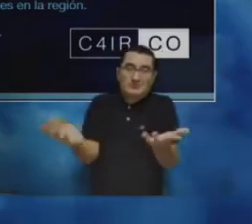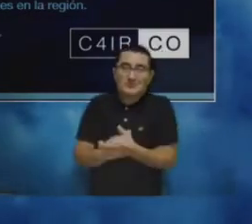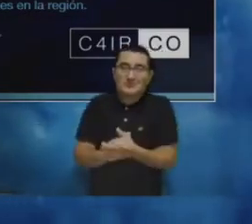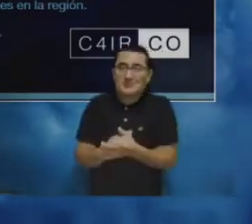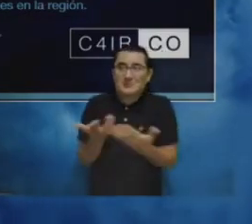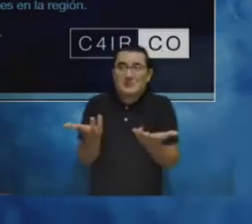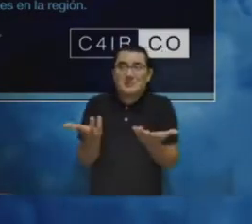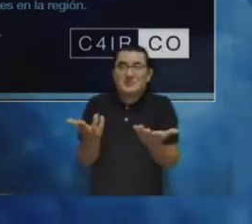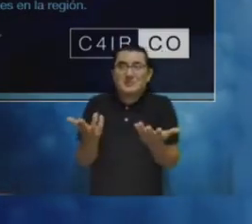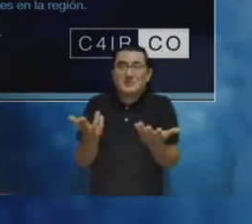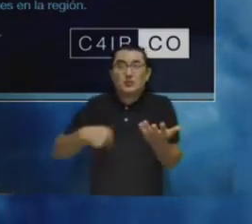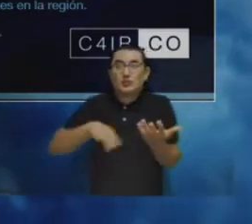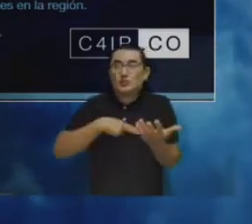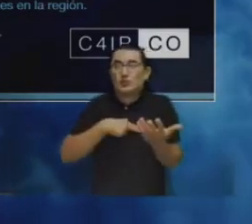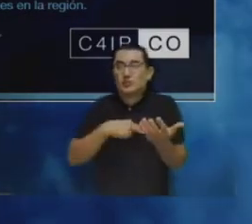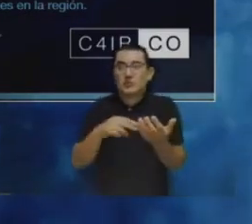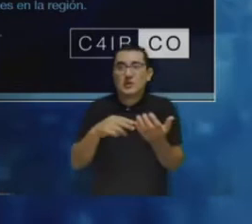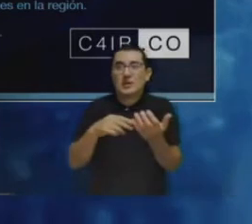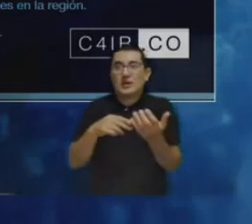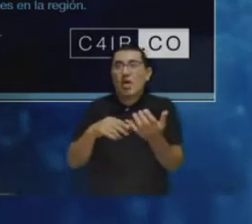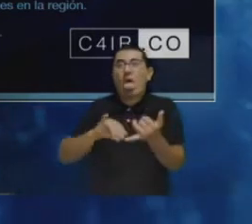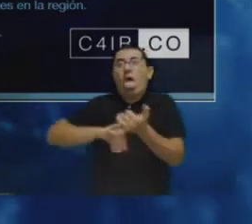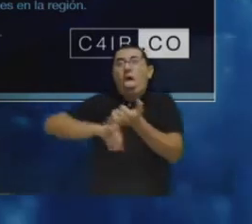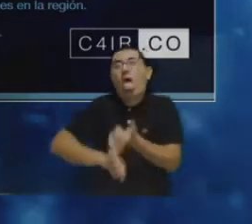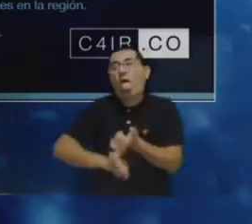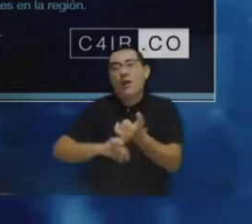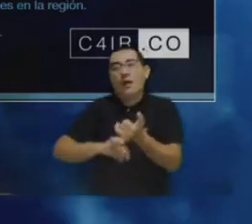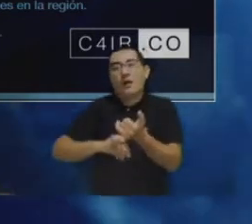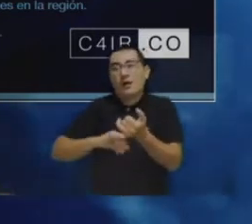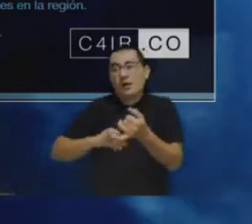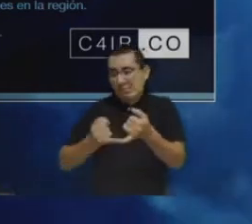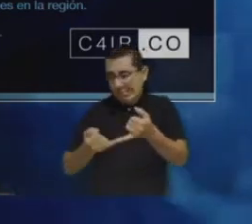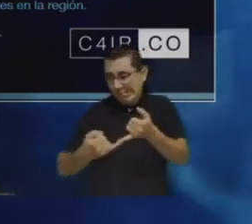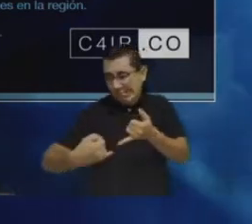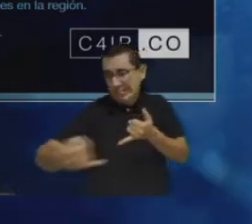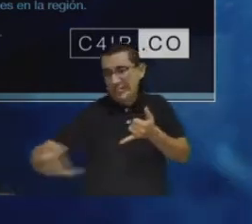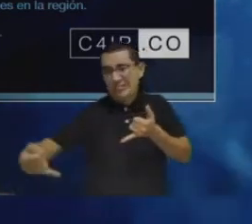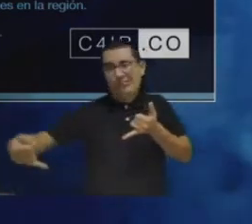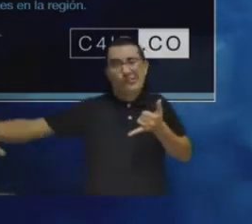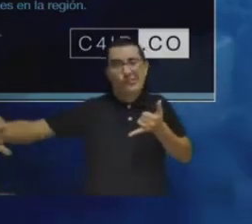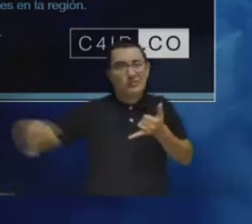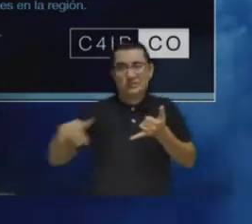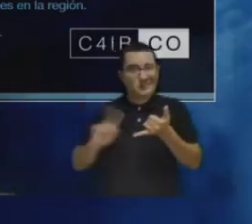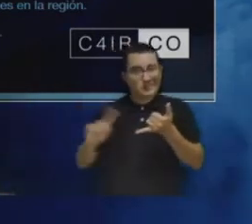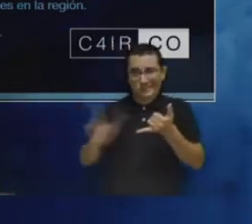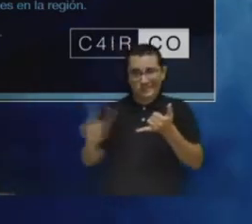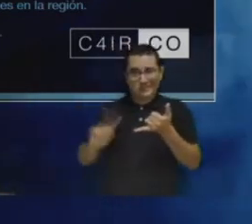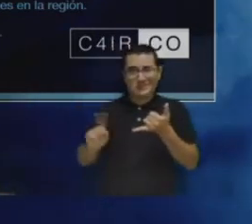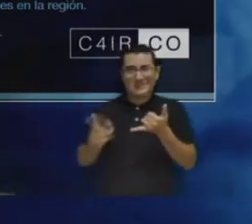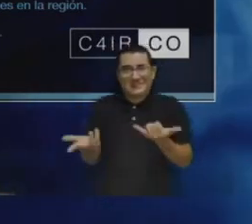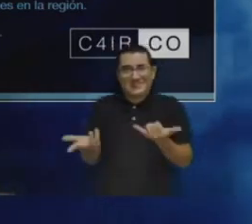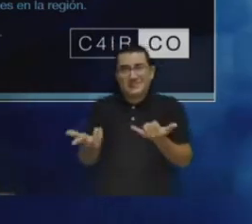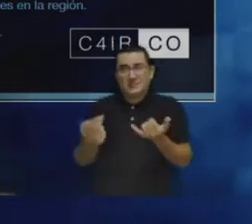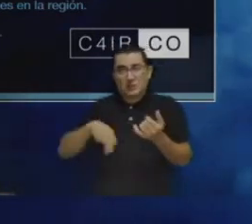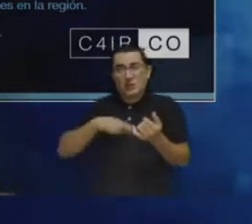sin poder atarnos a un cable. Y finalmente, hay otro punto muy importante que trabajamos desde el centro, que